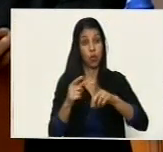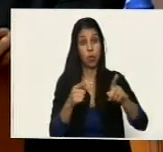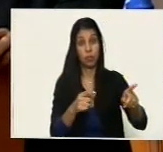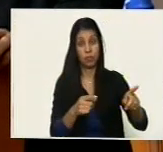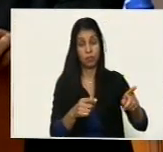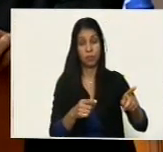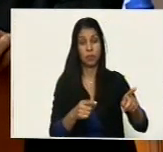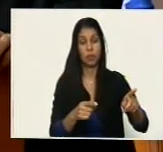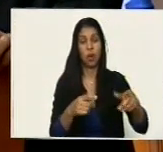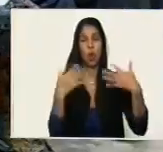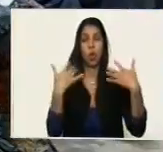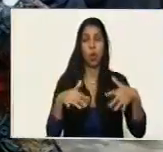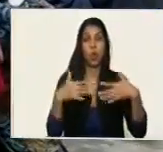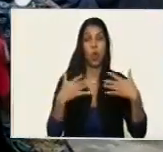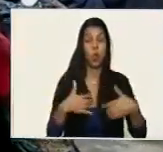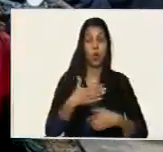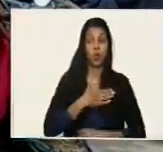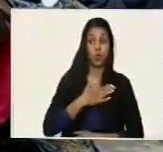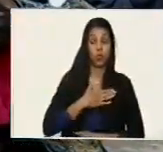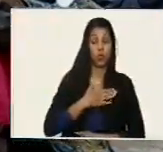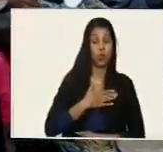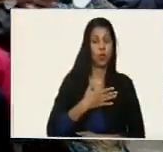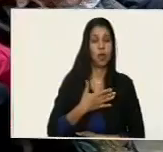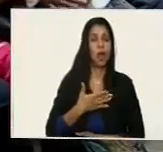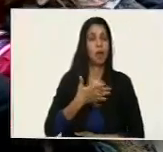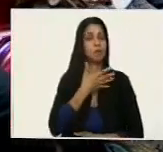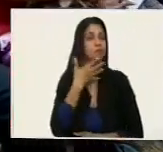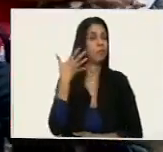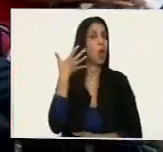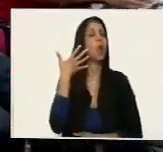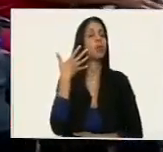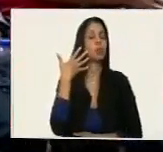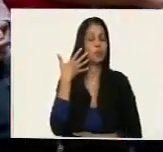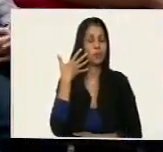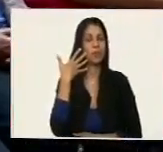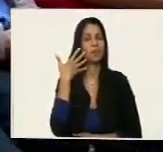de la cual me siento sumamente contenta y honrada